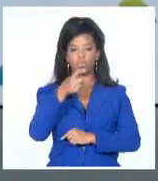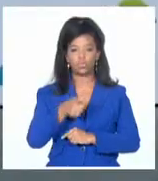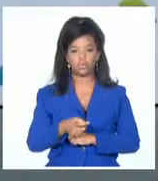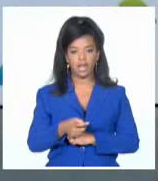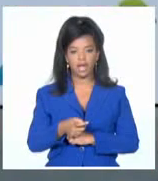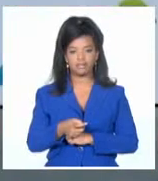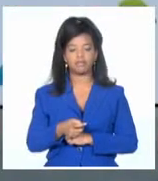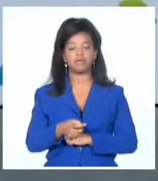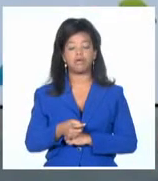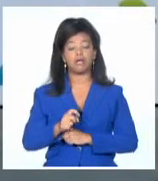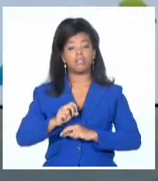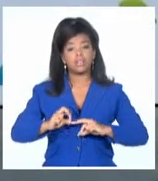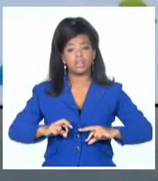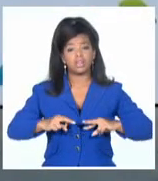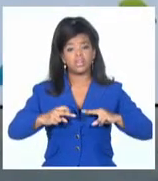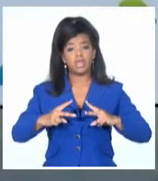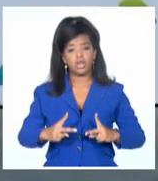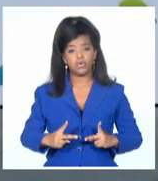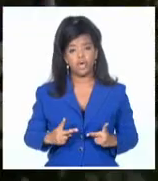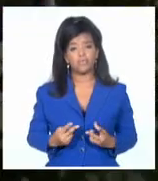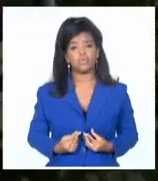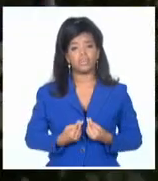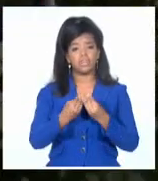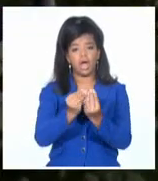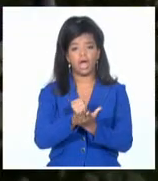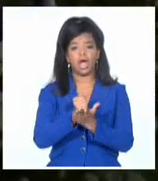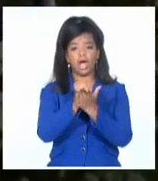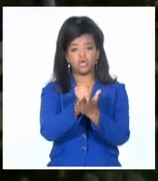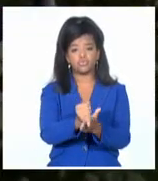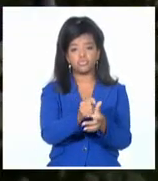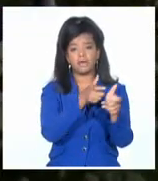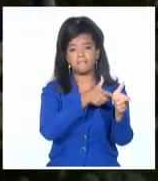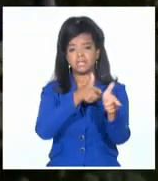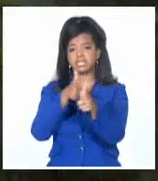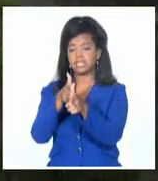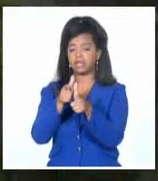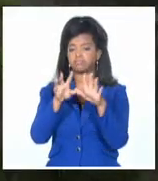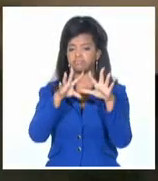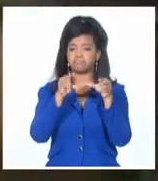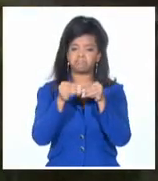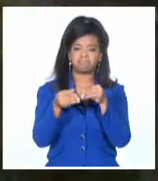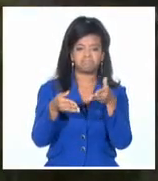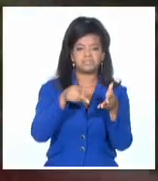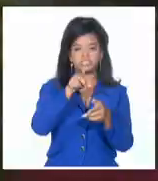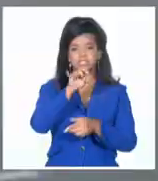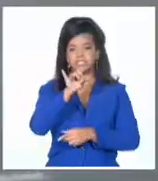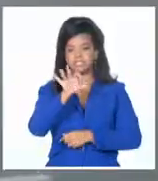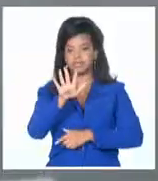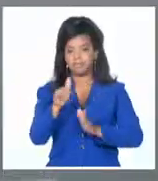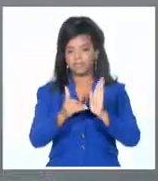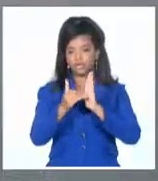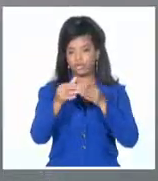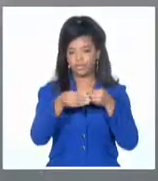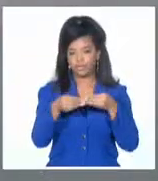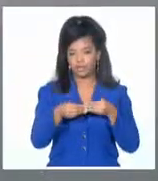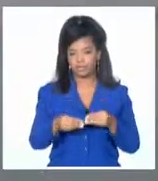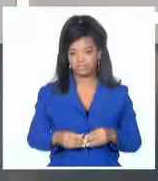otra millonaria partida de ayuda militar, valorada esta en 175 millones de dólares.